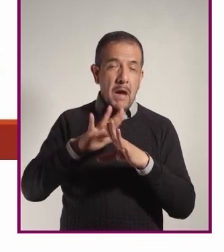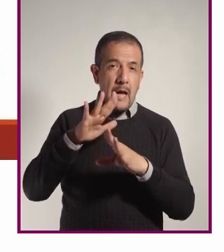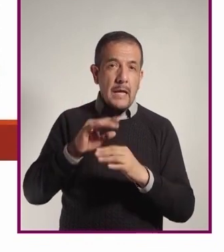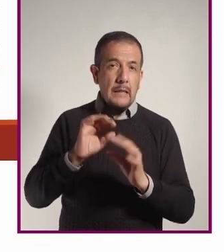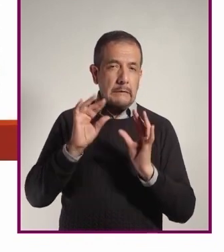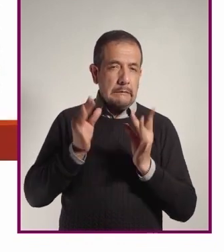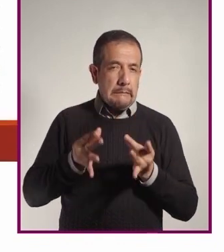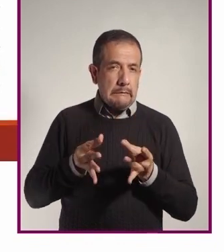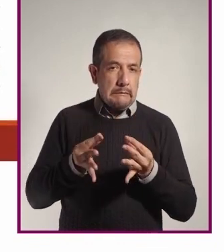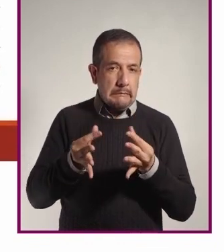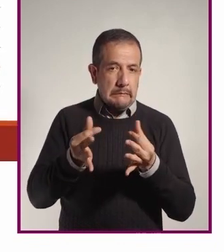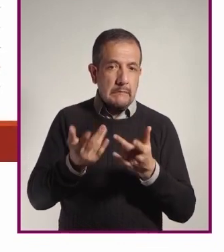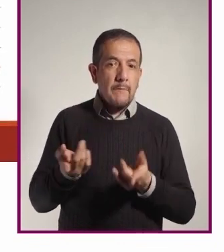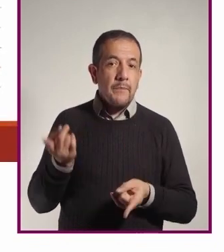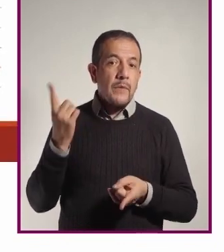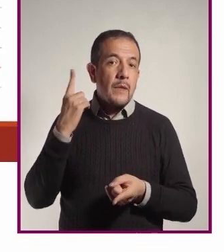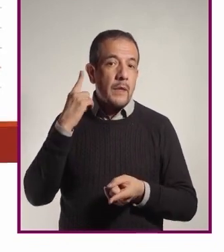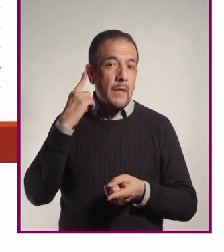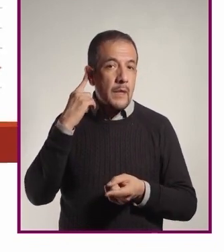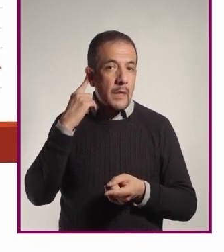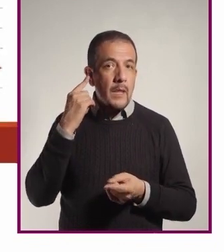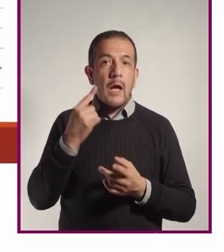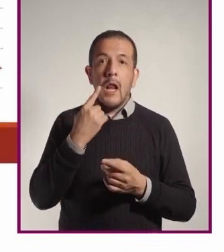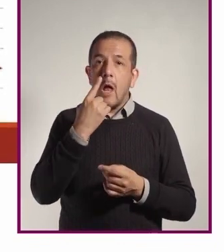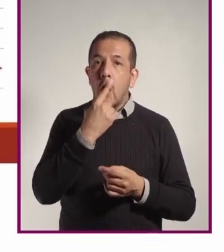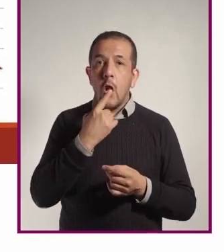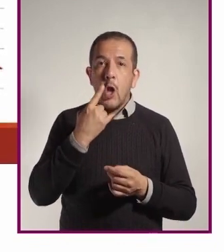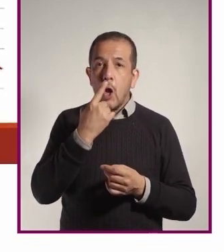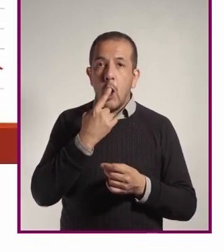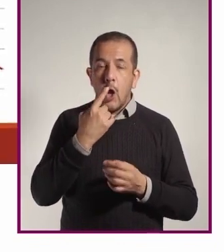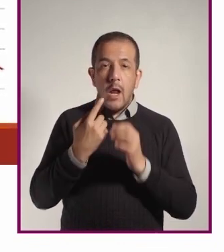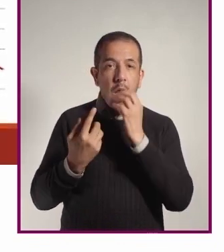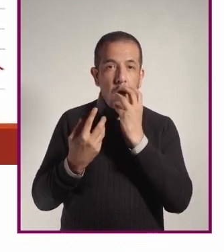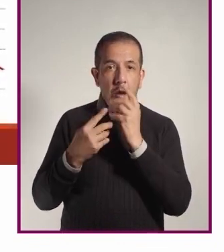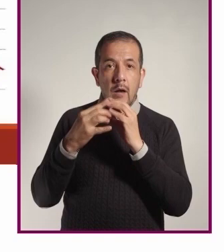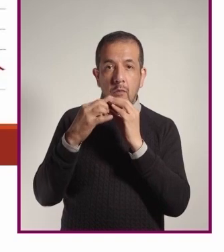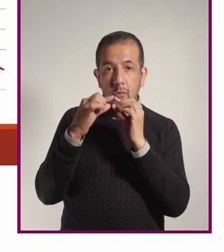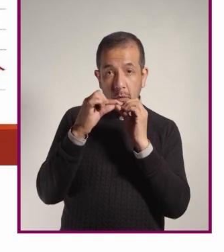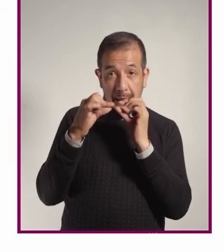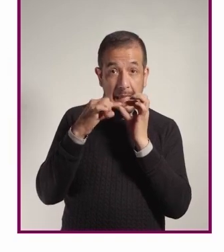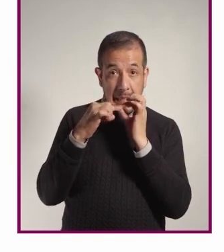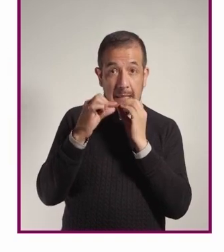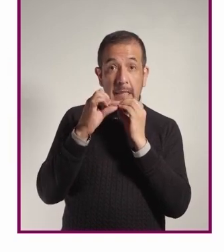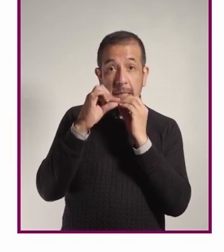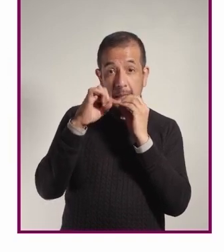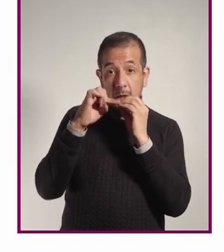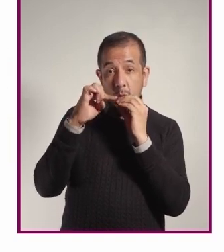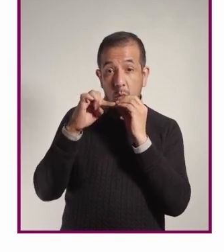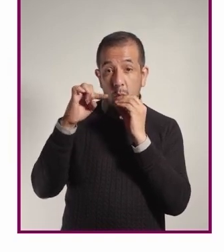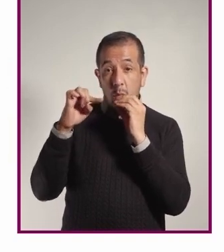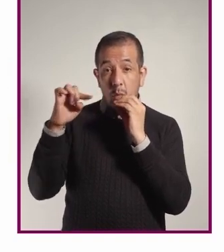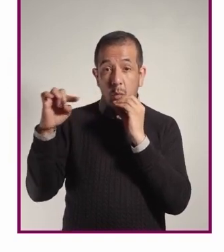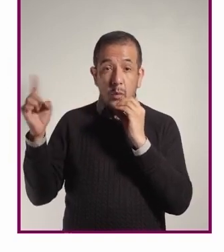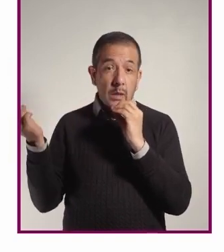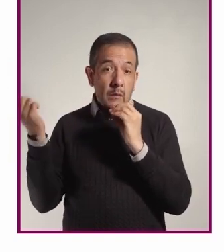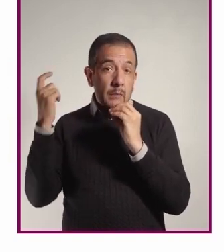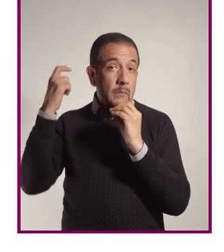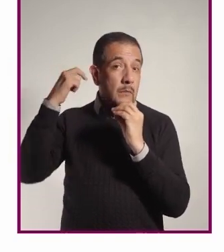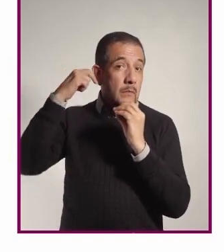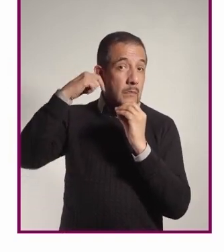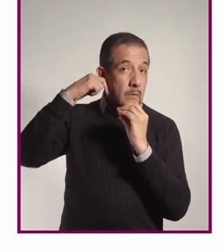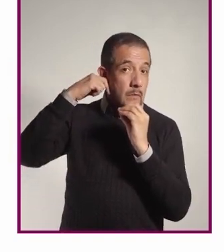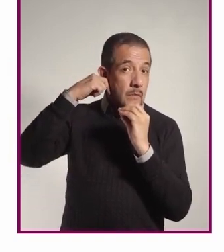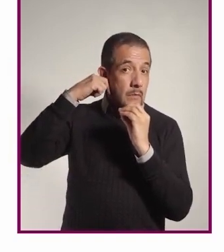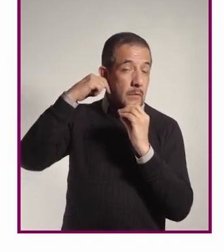un micrófono inalámbrico cerca de la boca de la persona que habla o de la fuente de audio y la señal acústica es transmitida